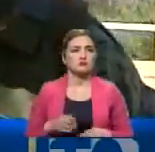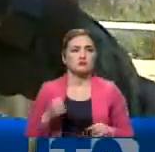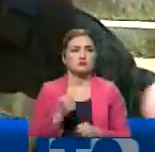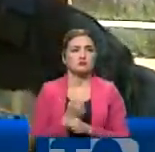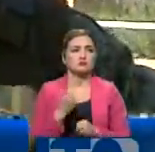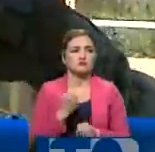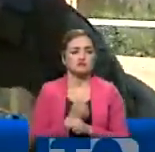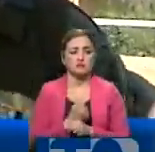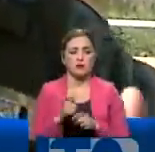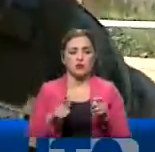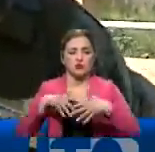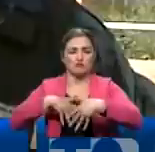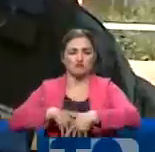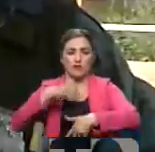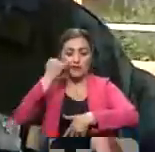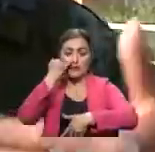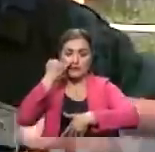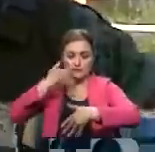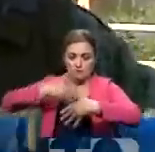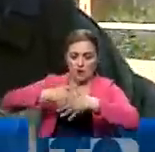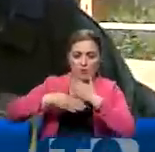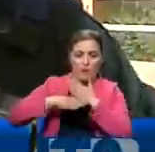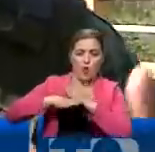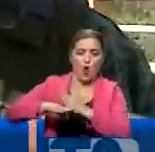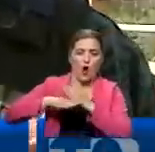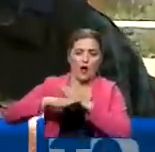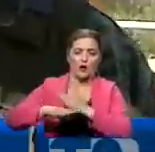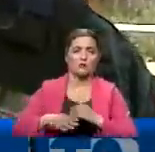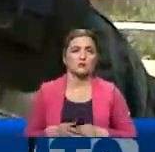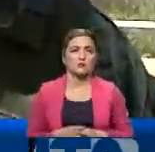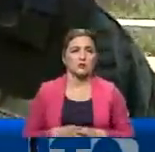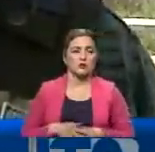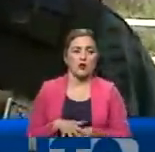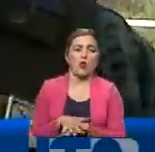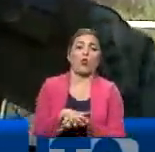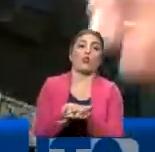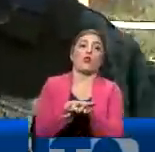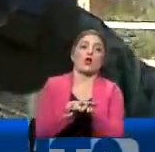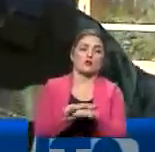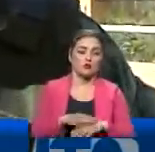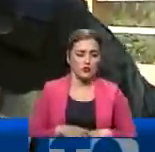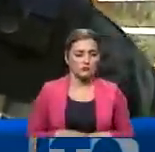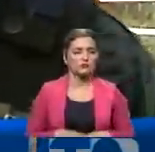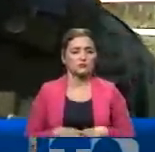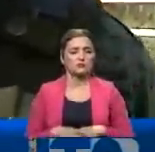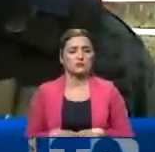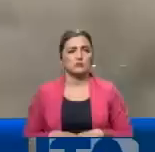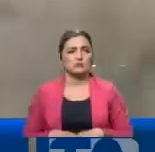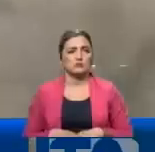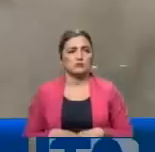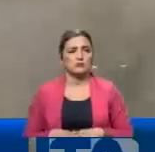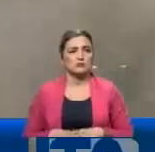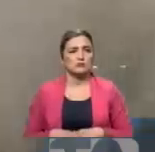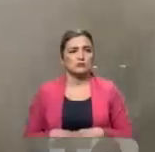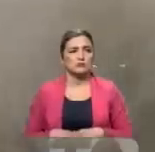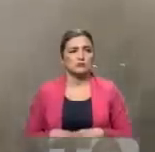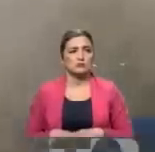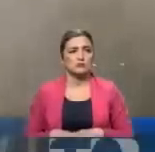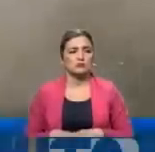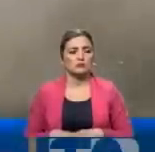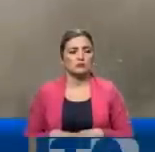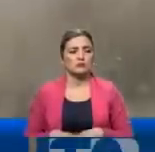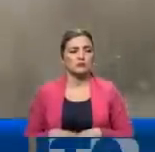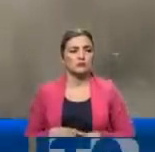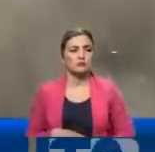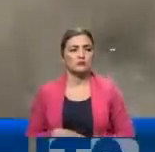para evitar que pasen o por lo menos que demoren en la progresión del avance. Con cámaras